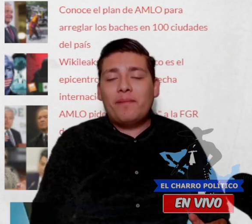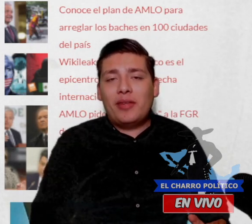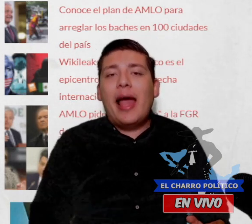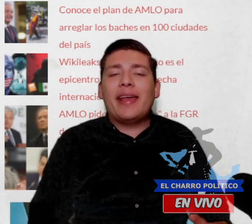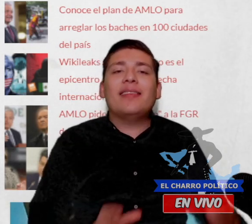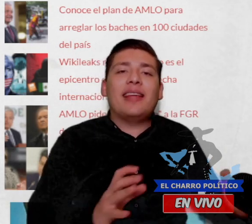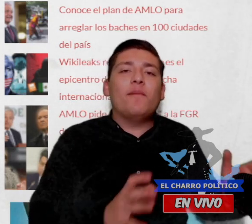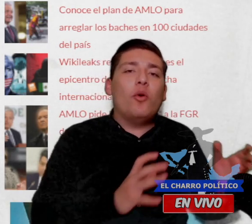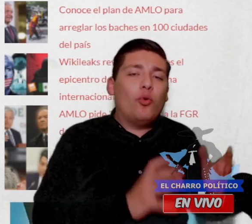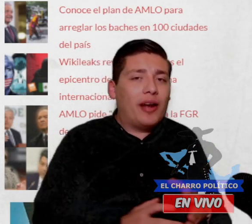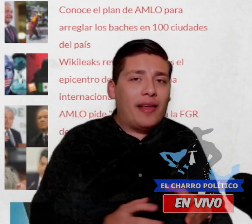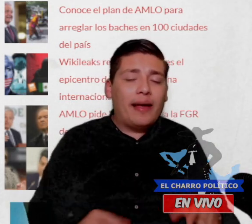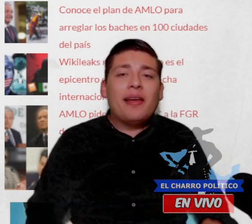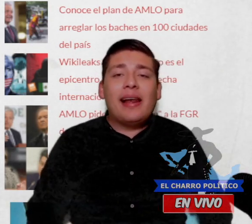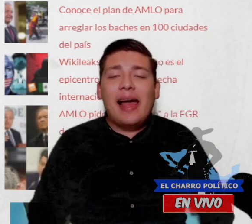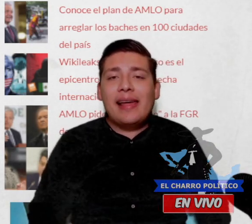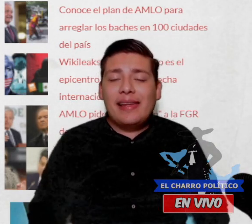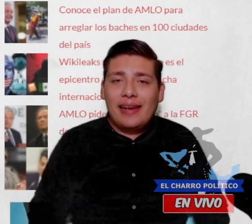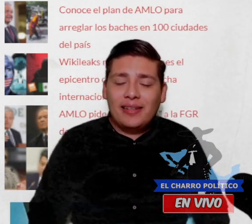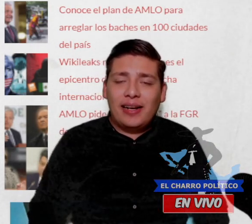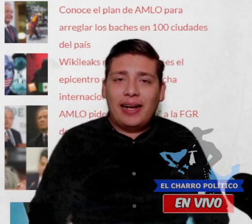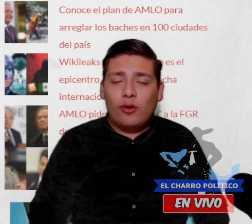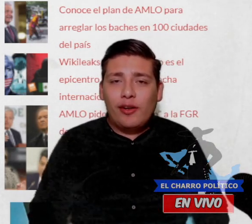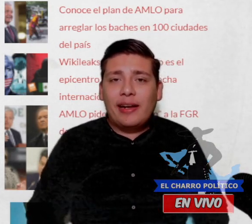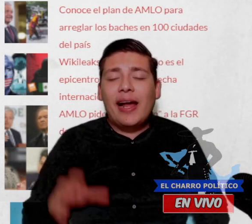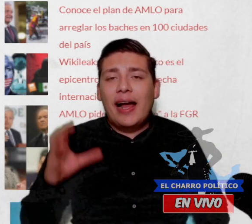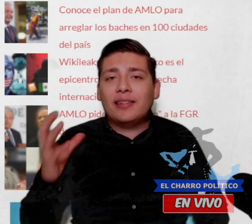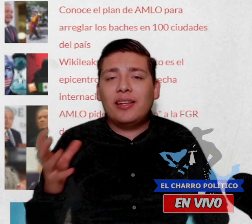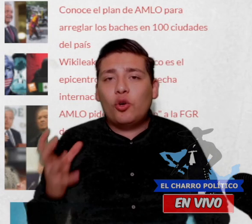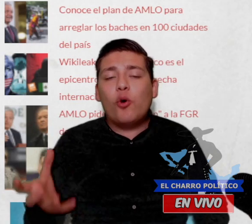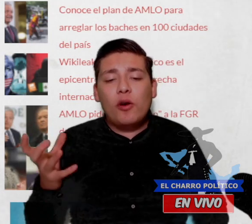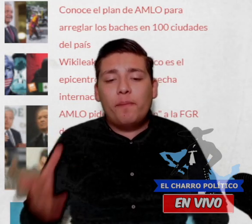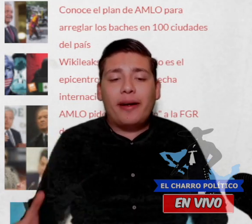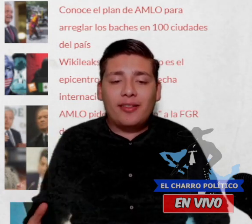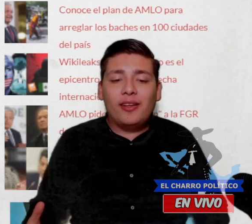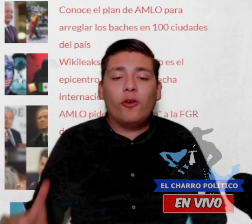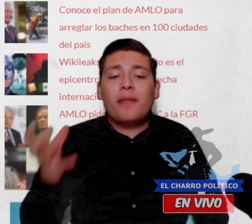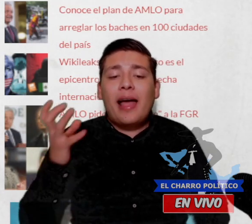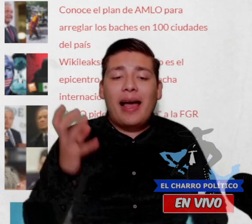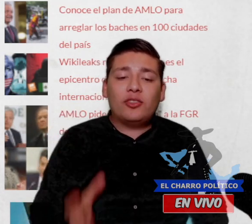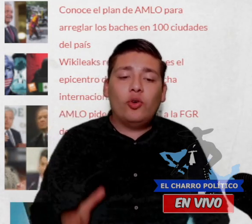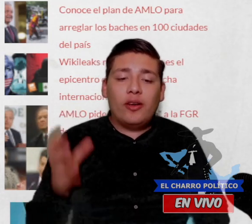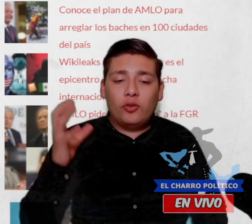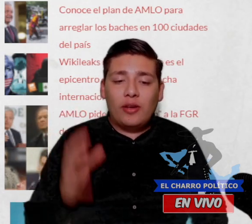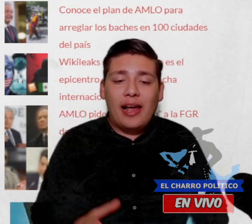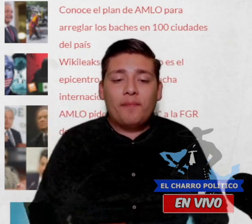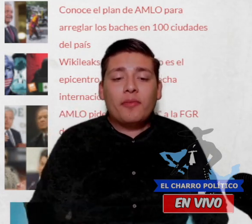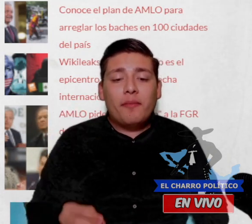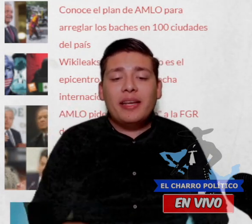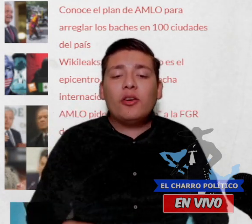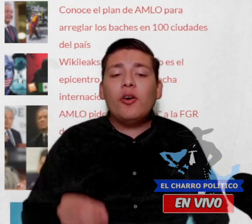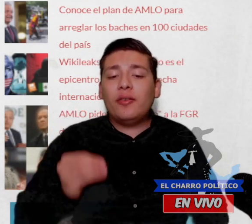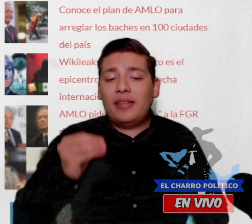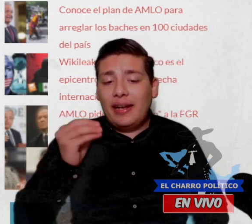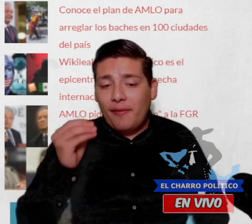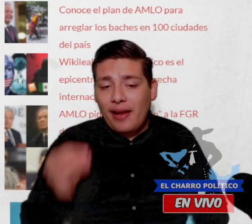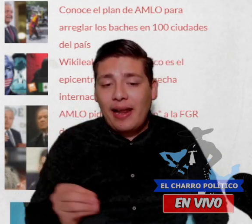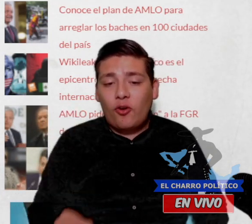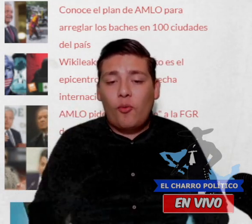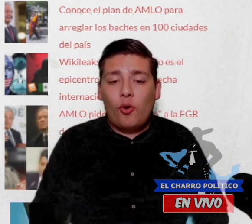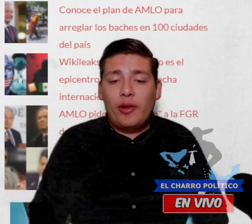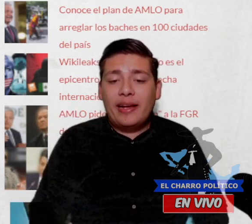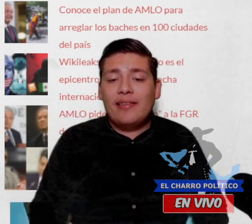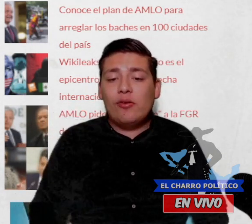obviamente ahí está involucrada la Iglesia Católica, así como el Partido Acción Nacional. México se